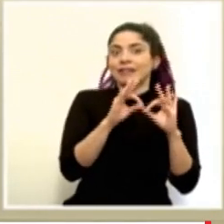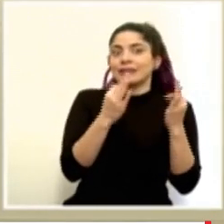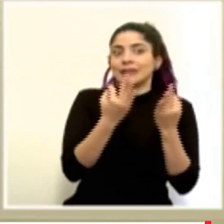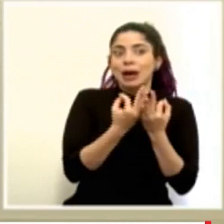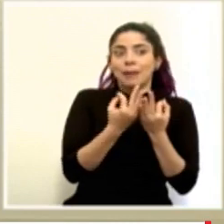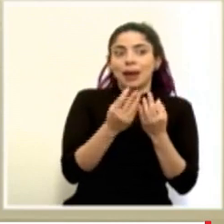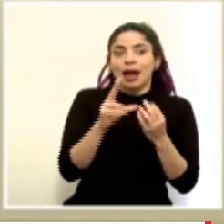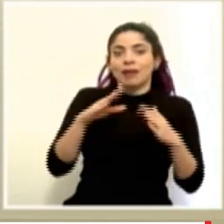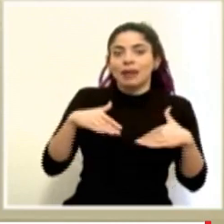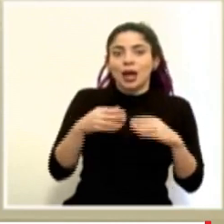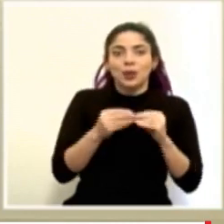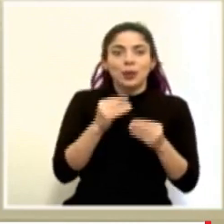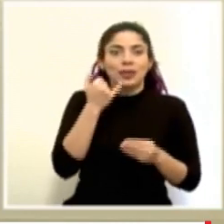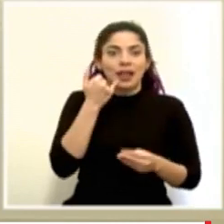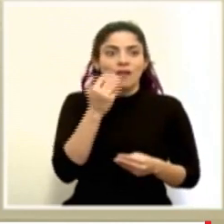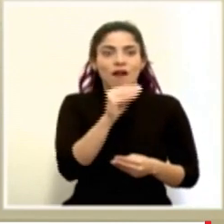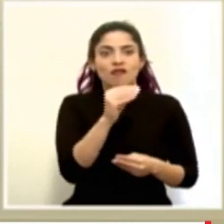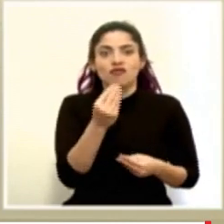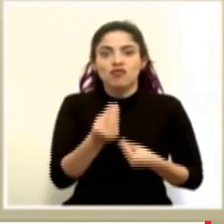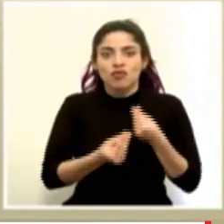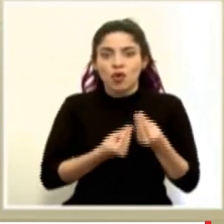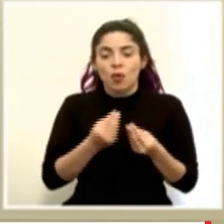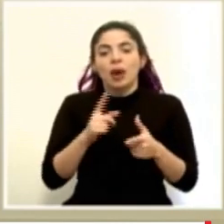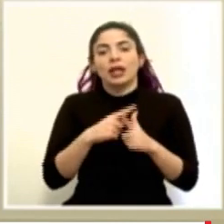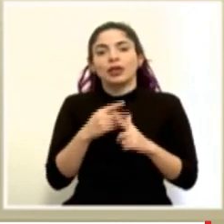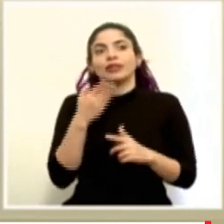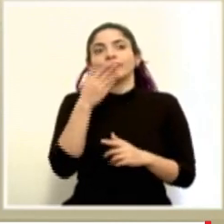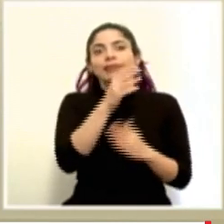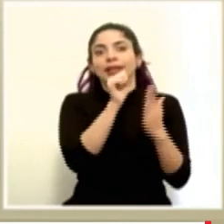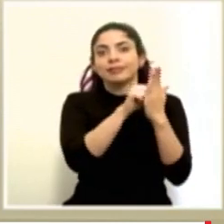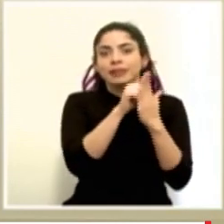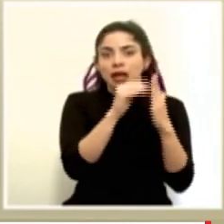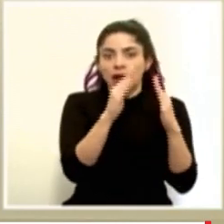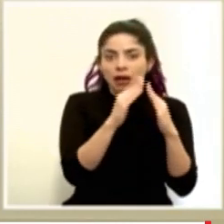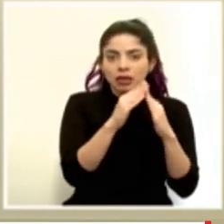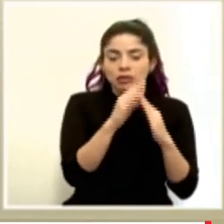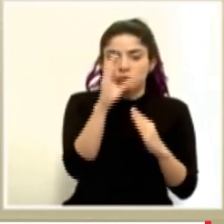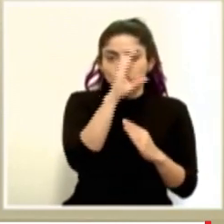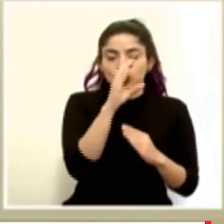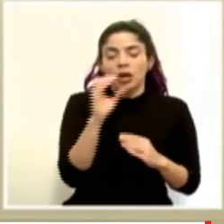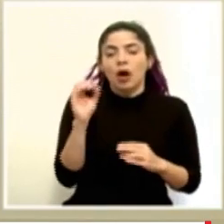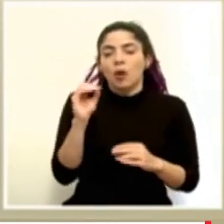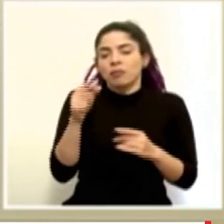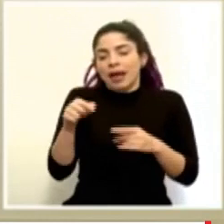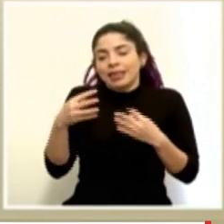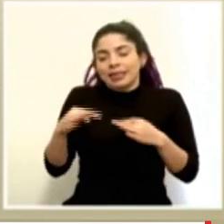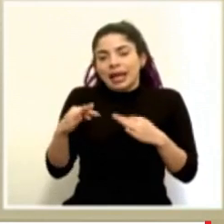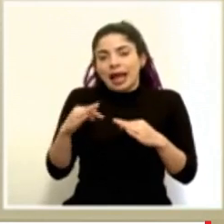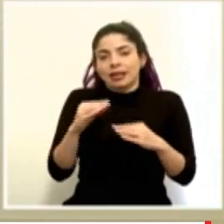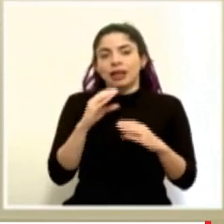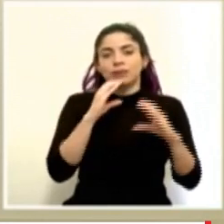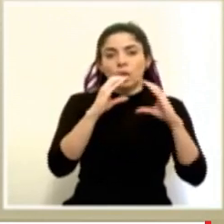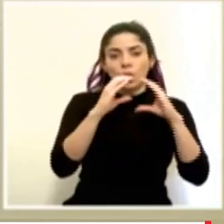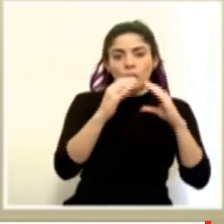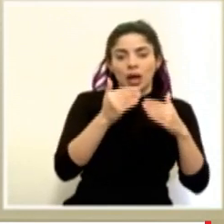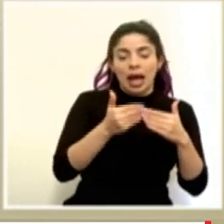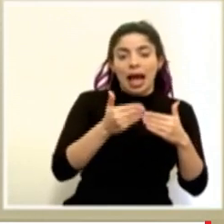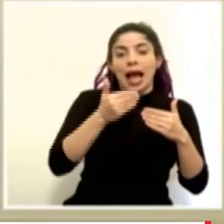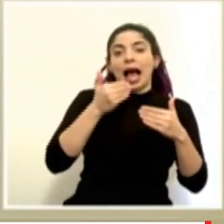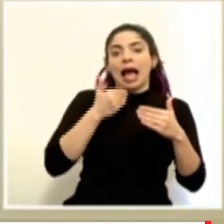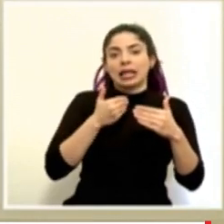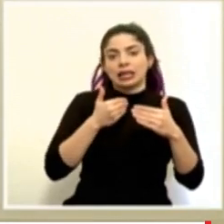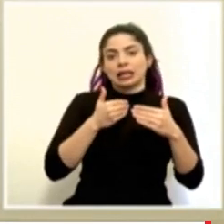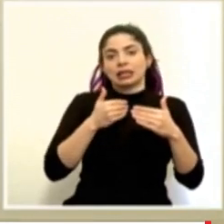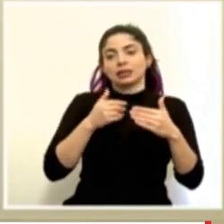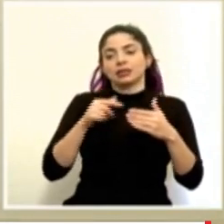los números de teléfono para hacer el contacto, se trata de buscar físicamente y se trata de hacer esa comunicación previa a todo